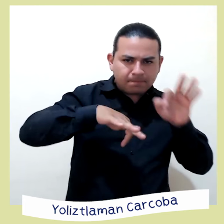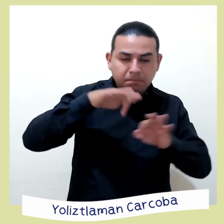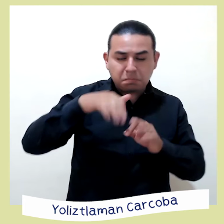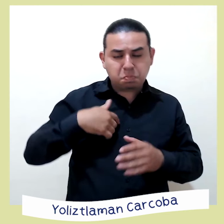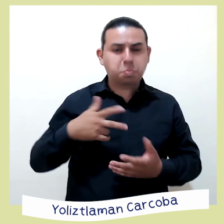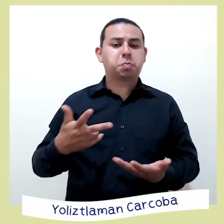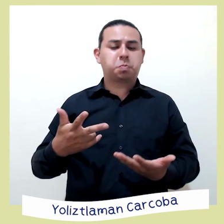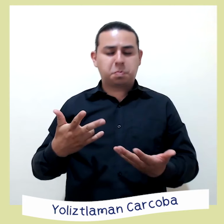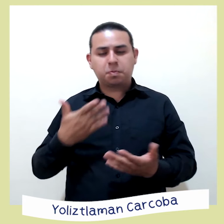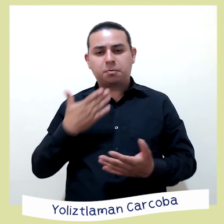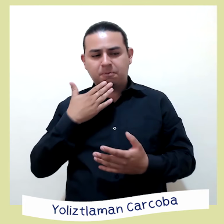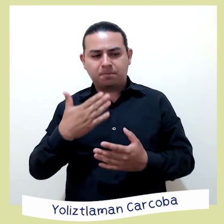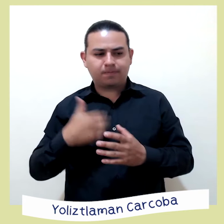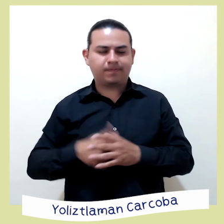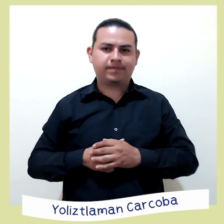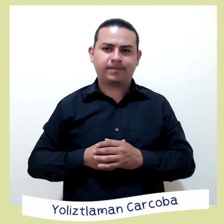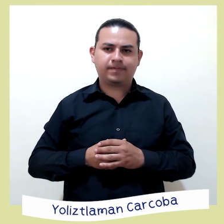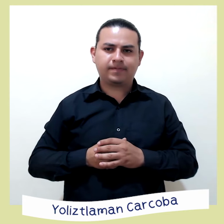quiero